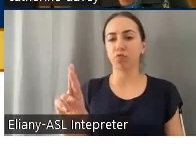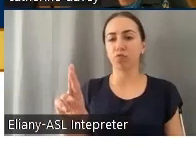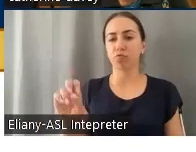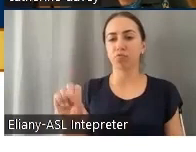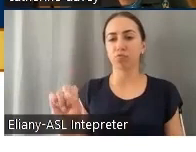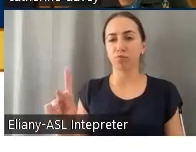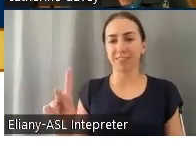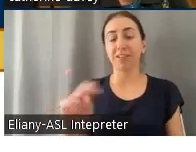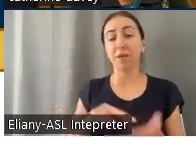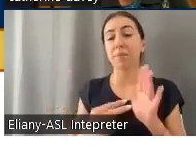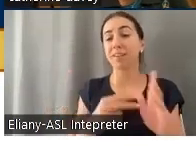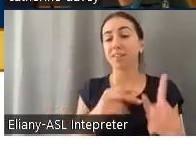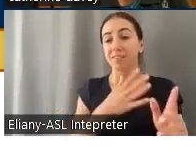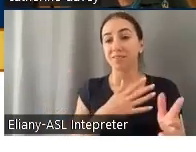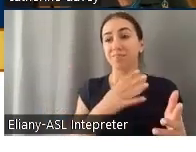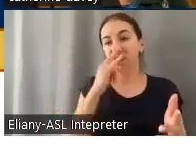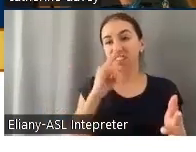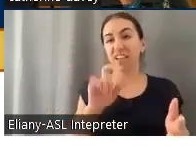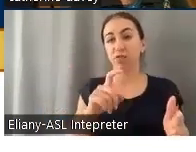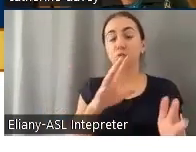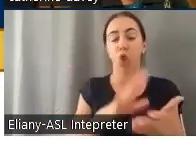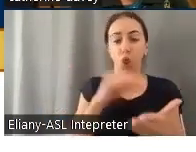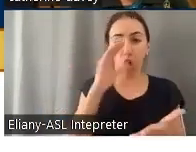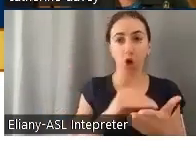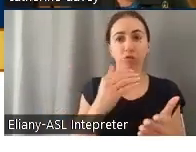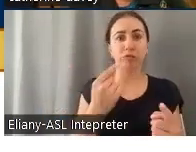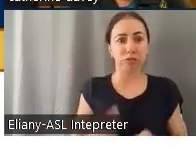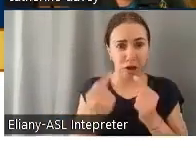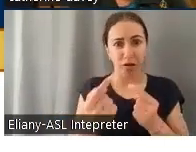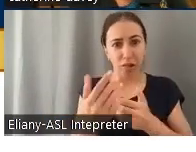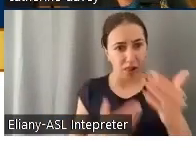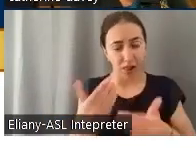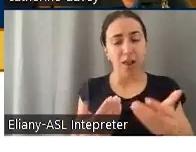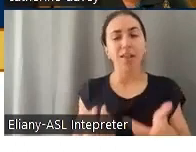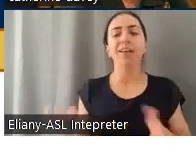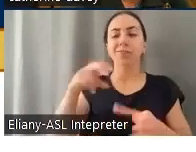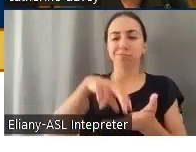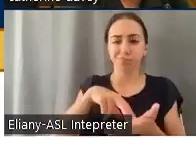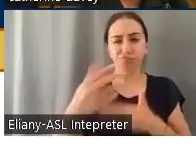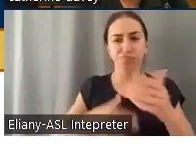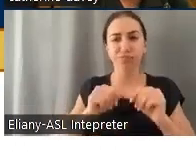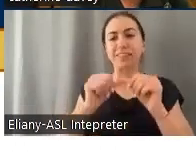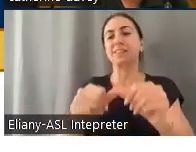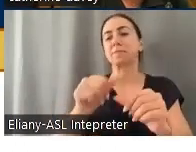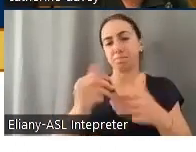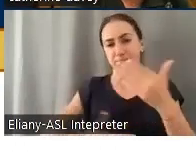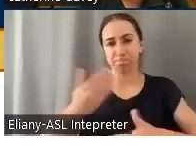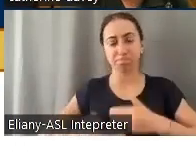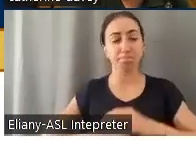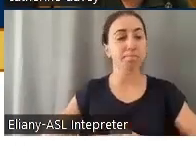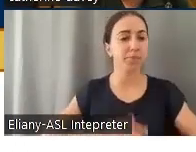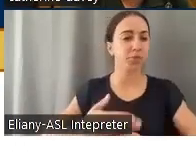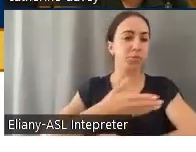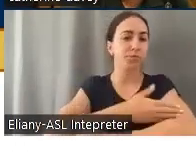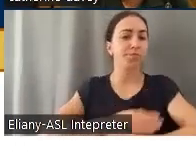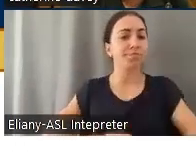riesgo. Mi amigo dice eso, tiene que aprender a aprender y caerse y después se levanta y sigue.